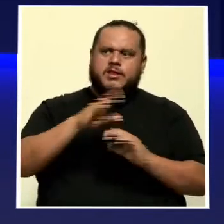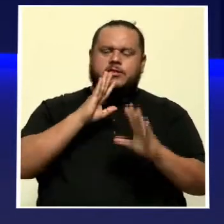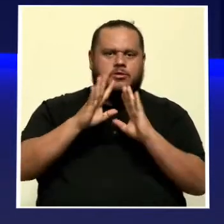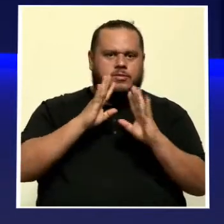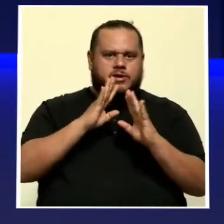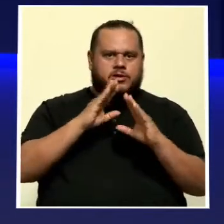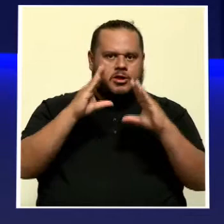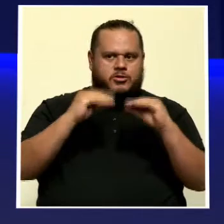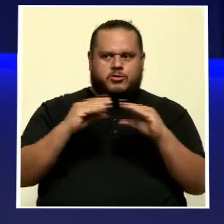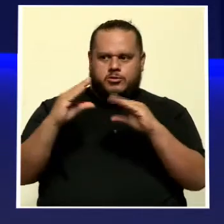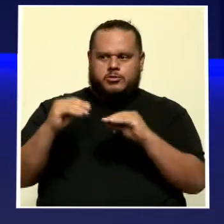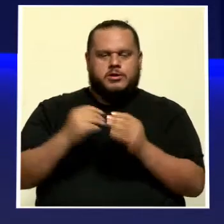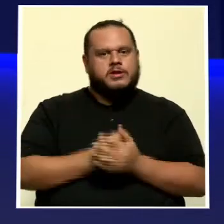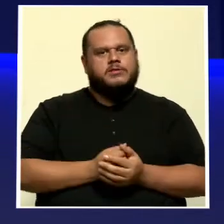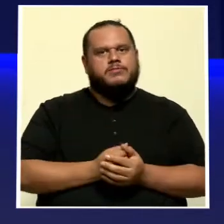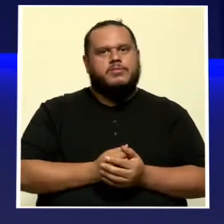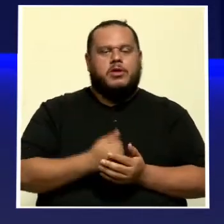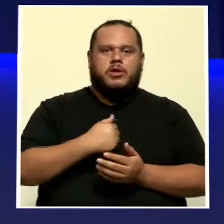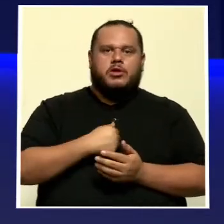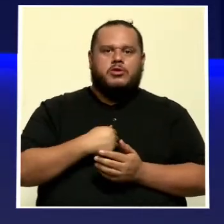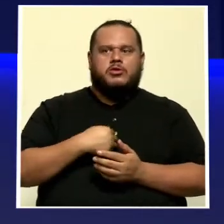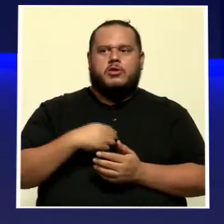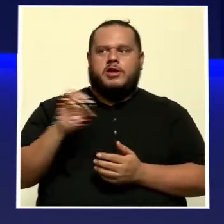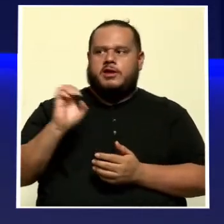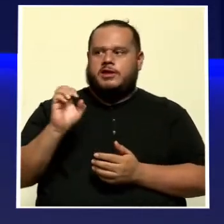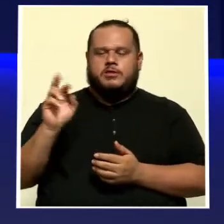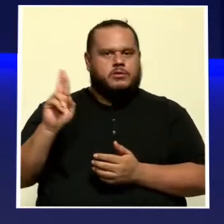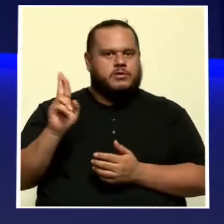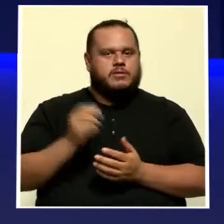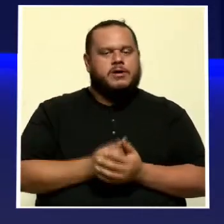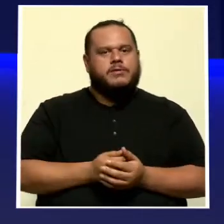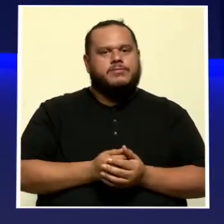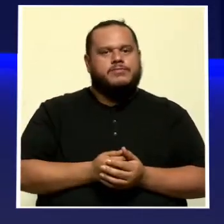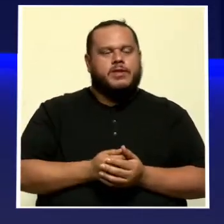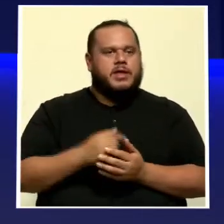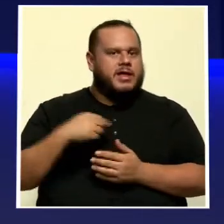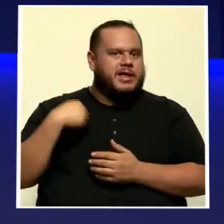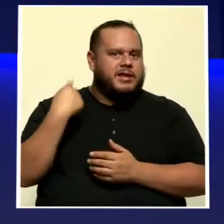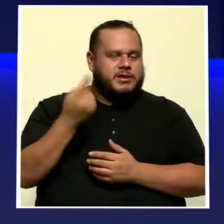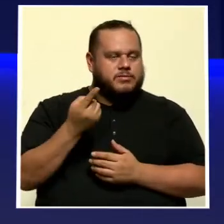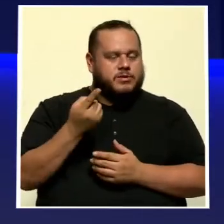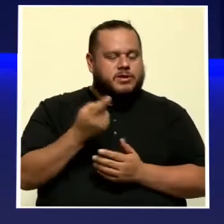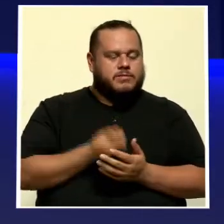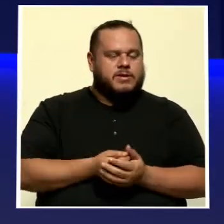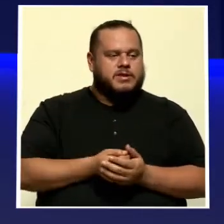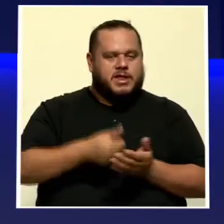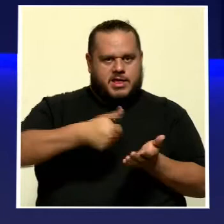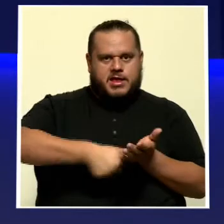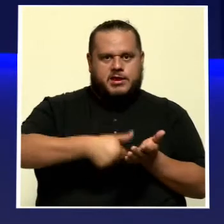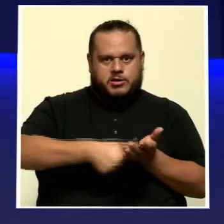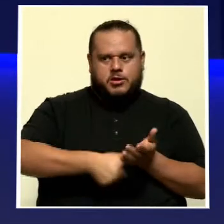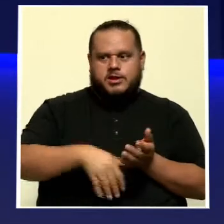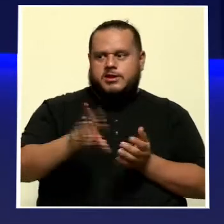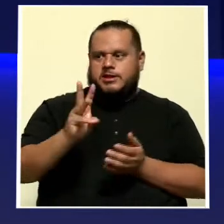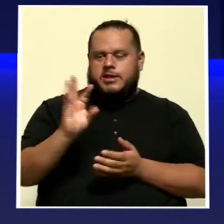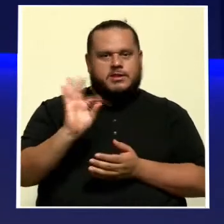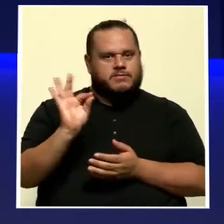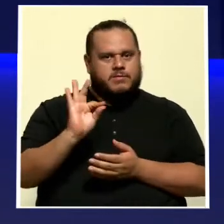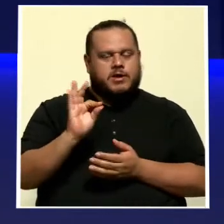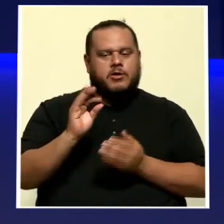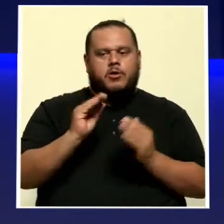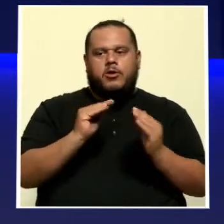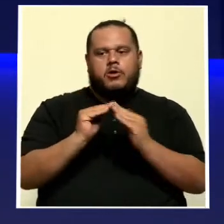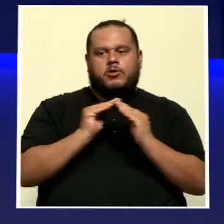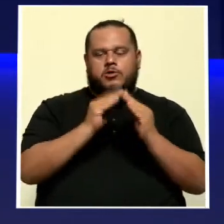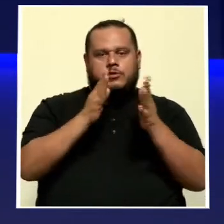conversaciones nocturnas. Soy Ernesto Rivera. En las próximas elecciones del 6 de febrero, los